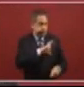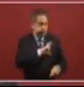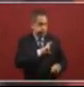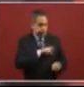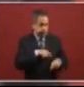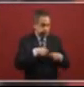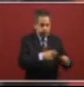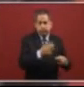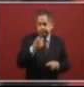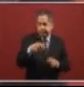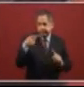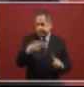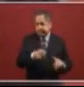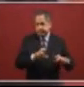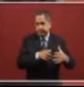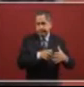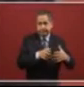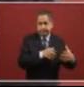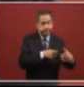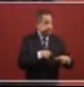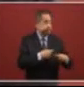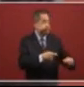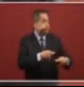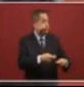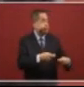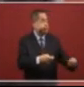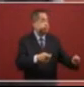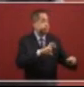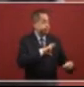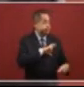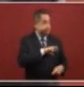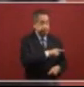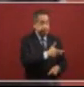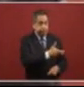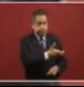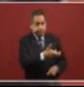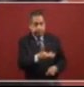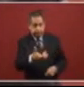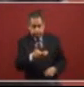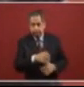neoliberal. Y eso lo llevaron a la práctica.